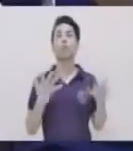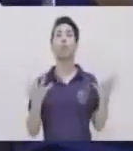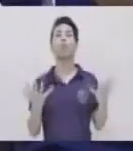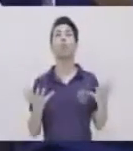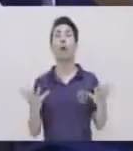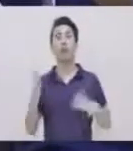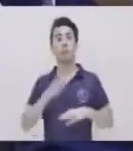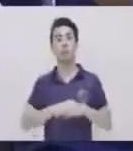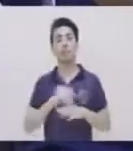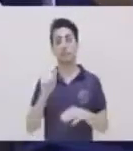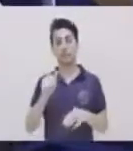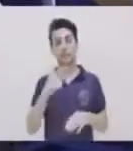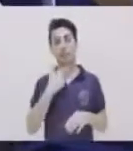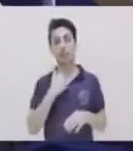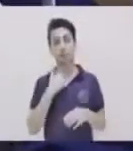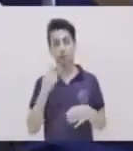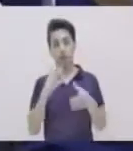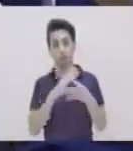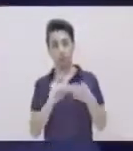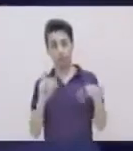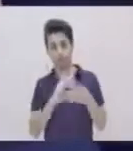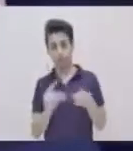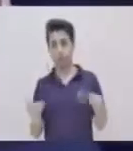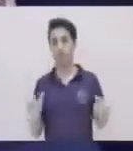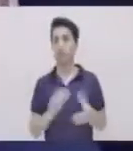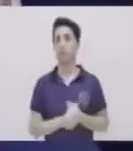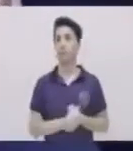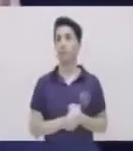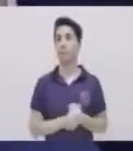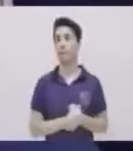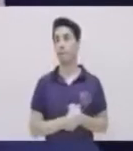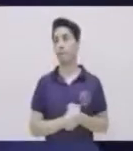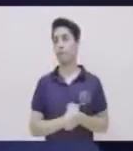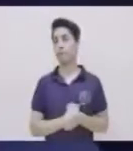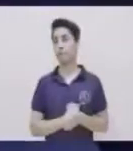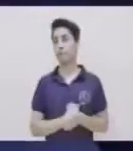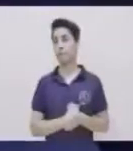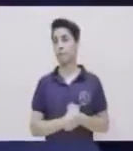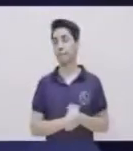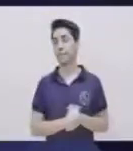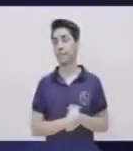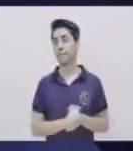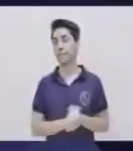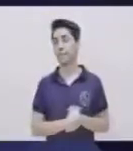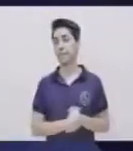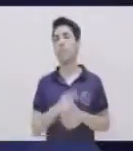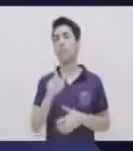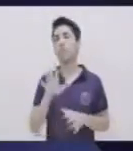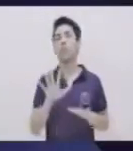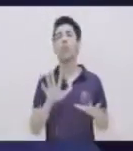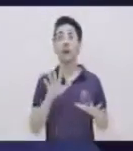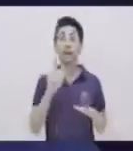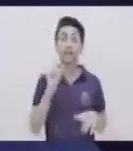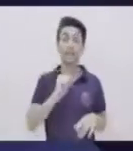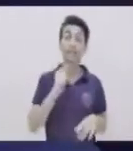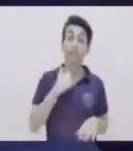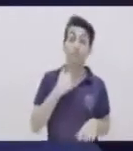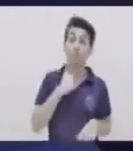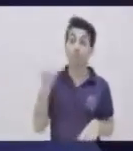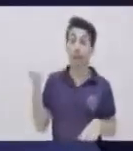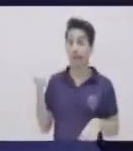más emocionante del cuento. Y si te gusta, ¿qué